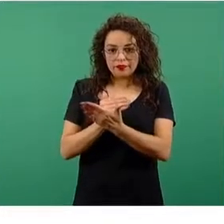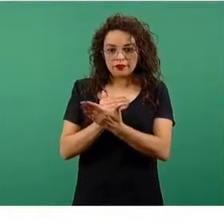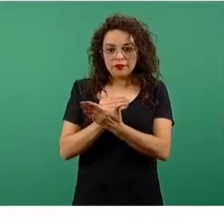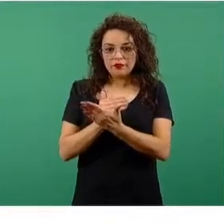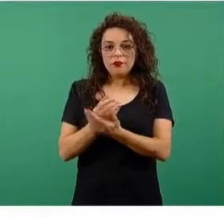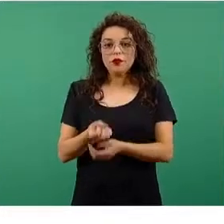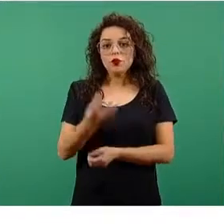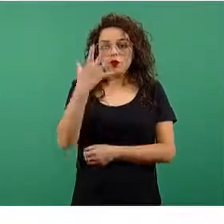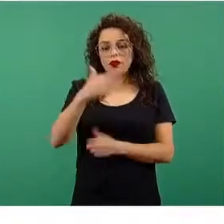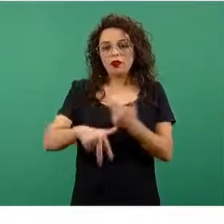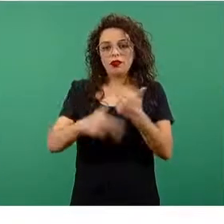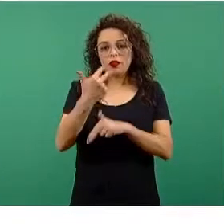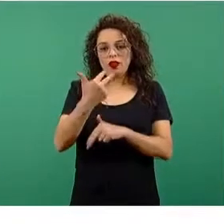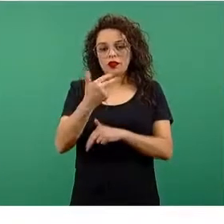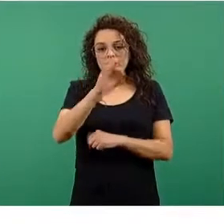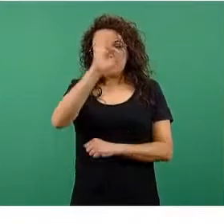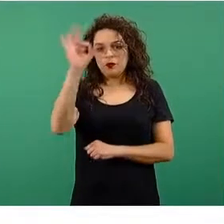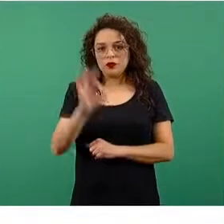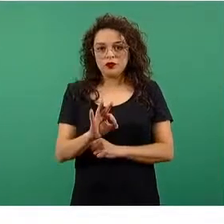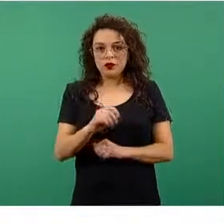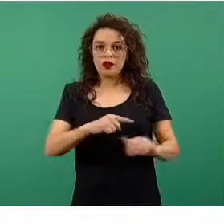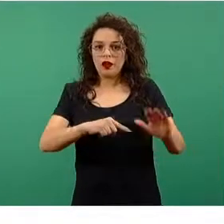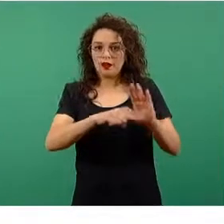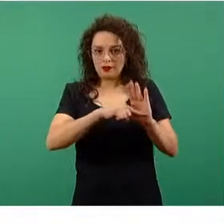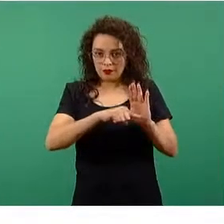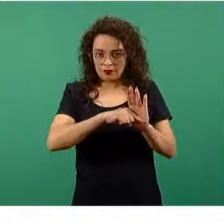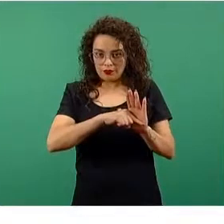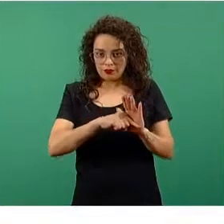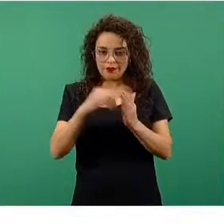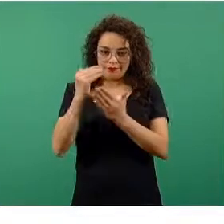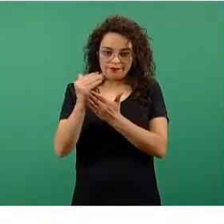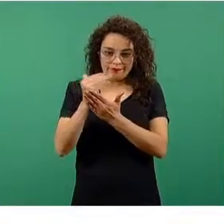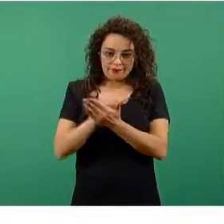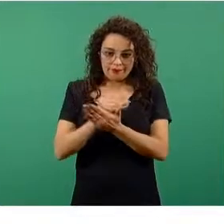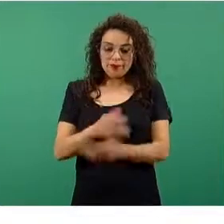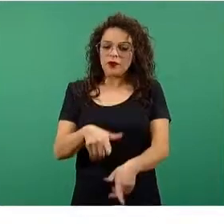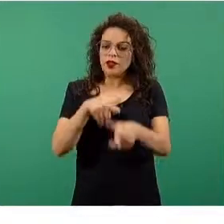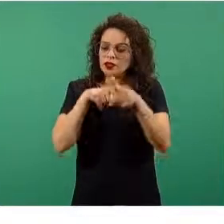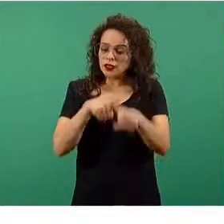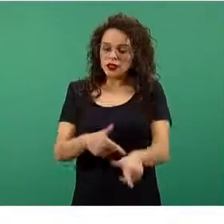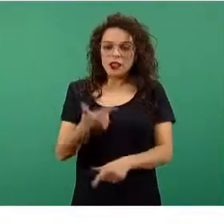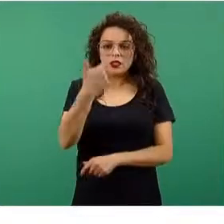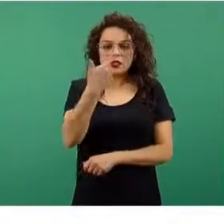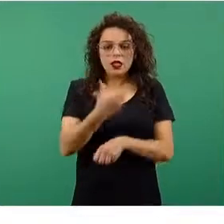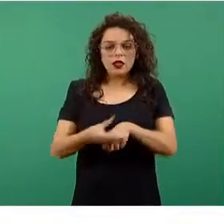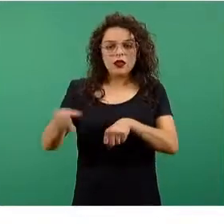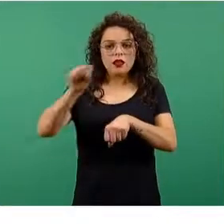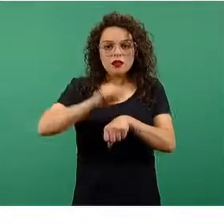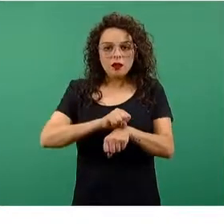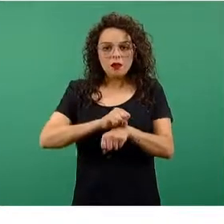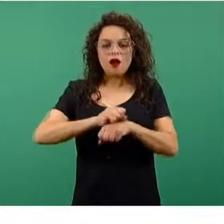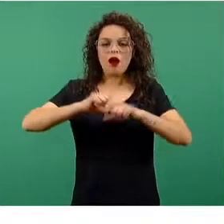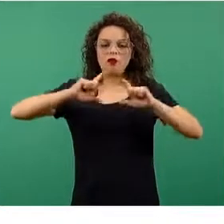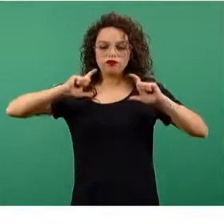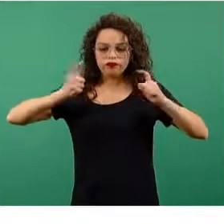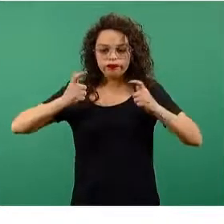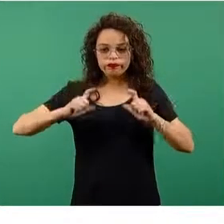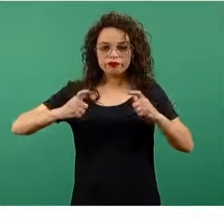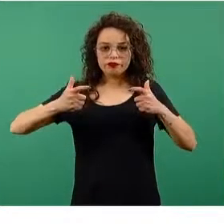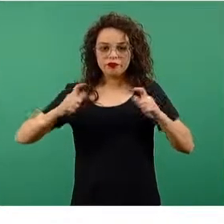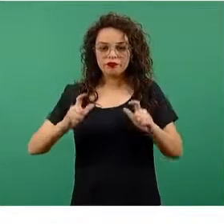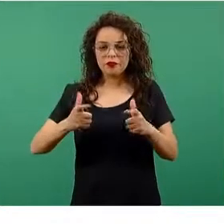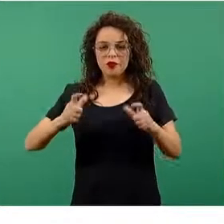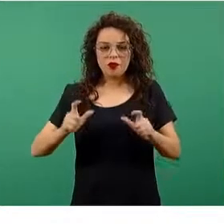menos 13%. Y con esto se siguen manteniendo entonces 7 semanas continuas de una disminución y por lo tanto de